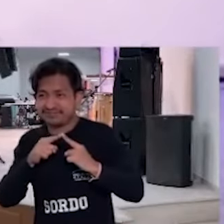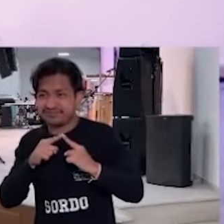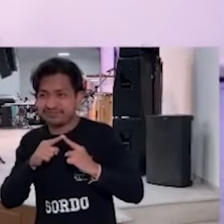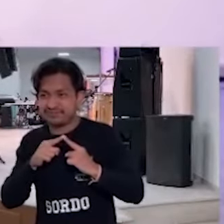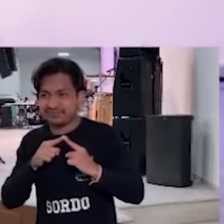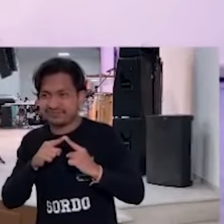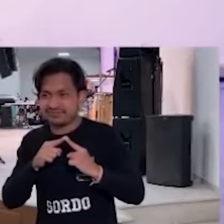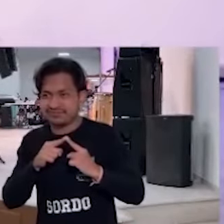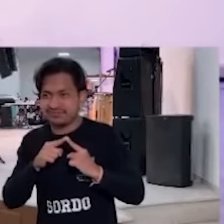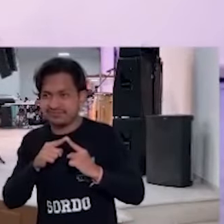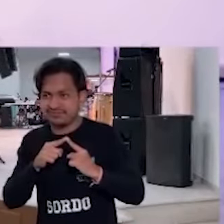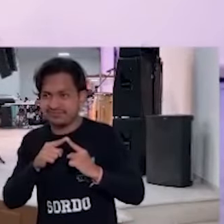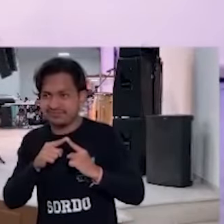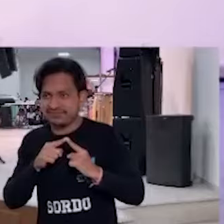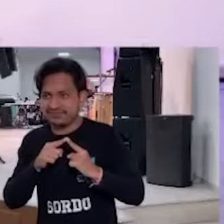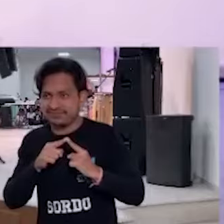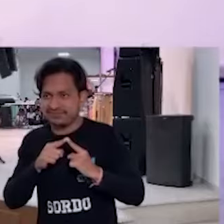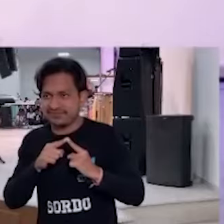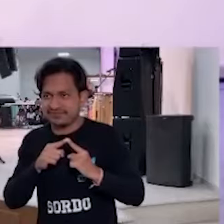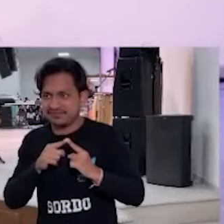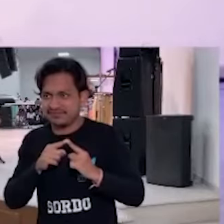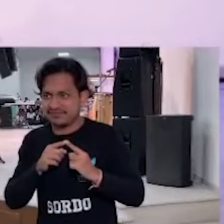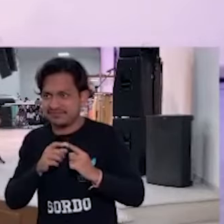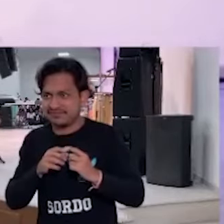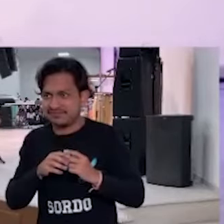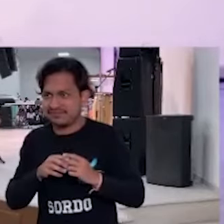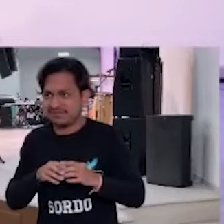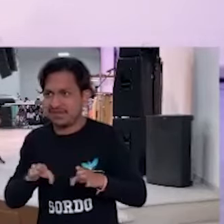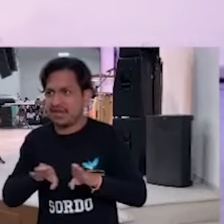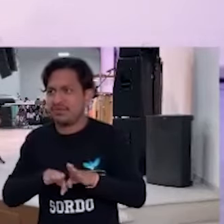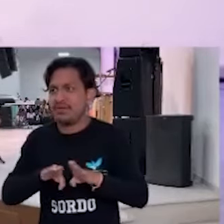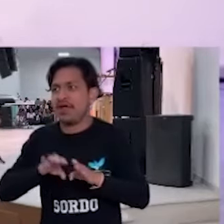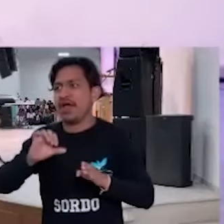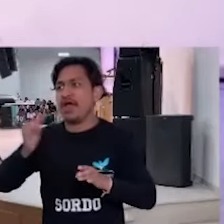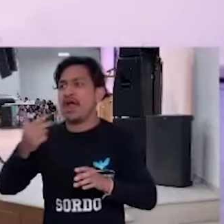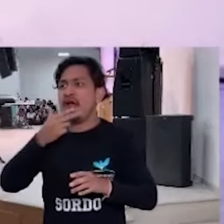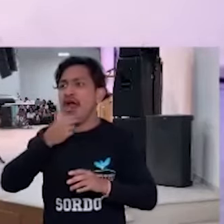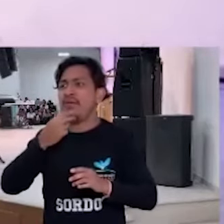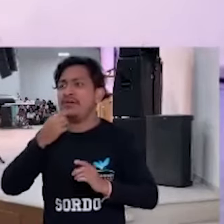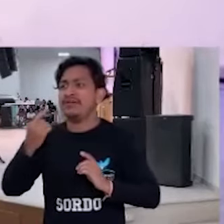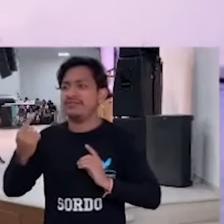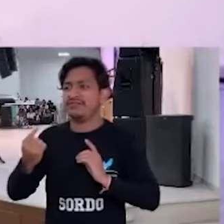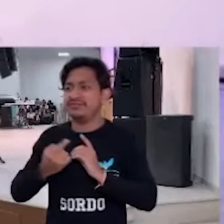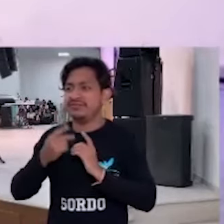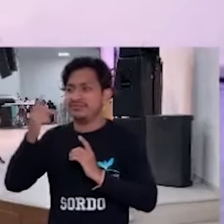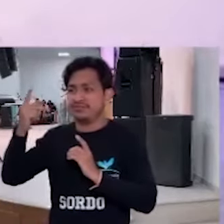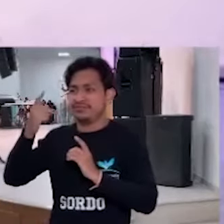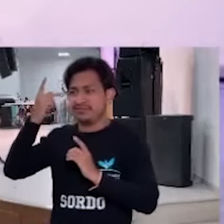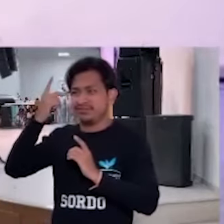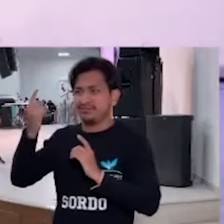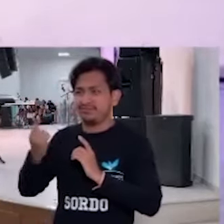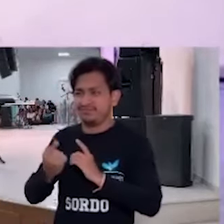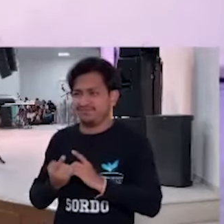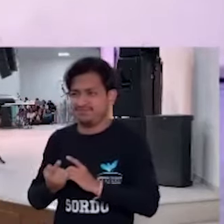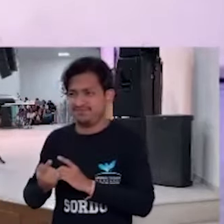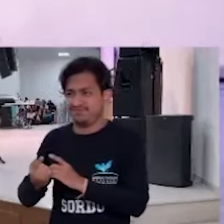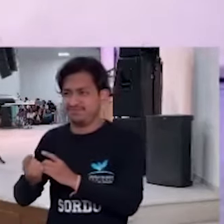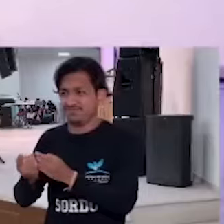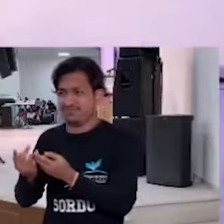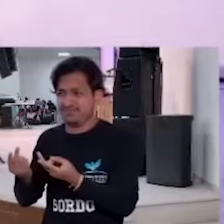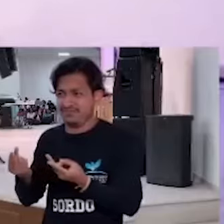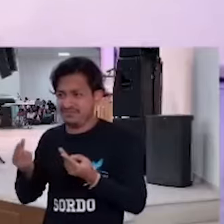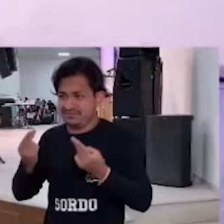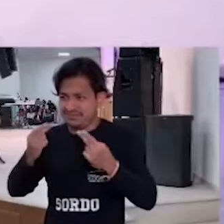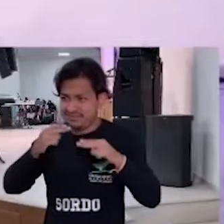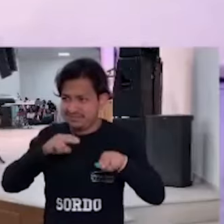cierto, hermanos. Las han enamorado, las han conquistado y han caído en el pecado de adulterio.